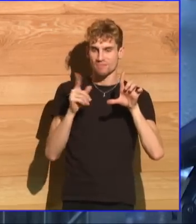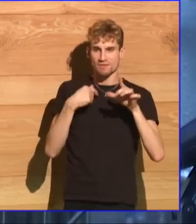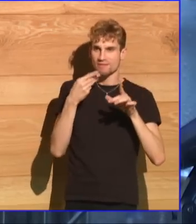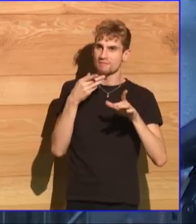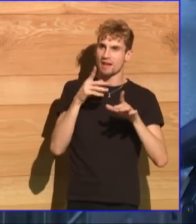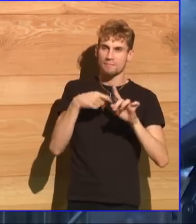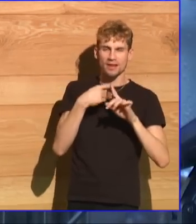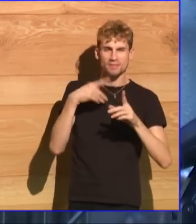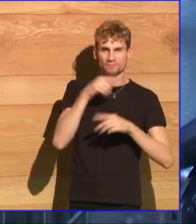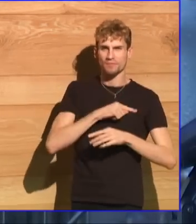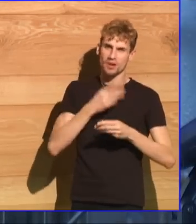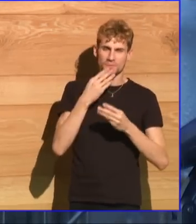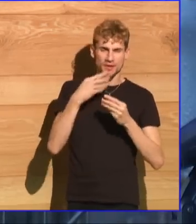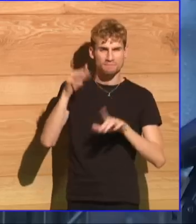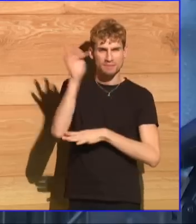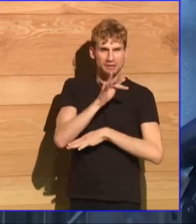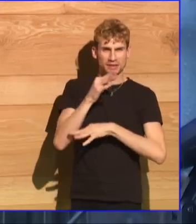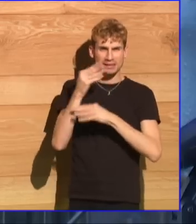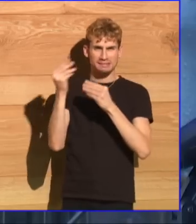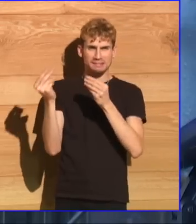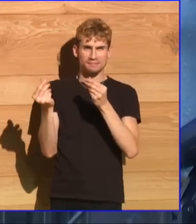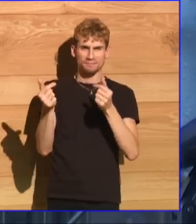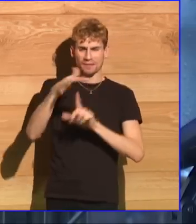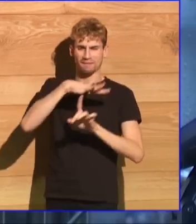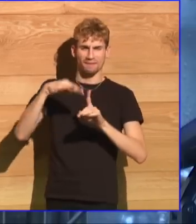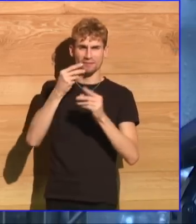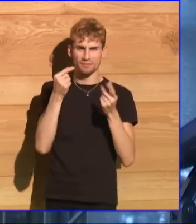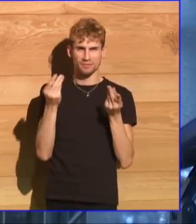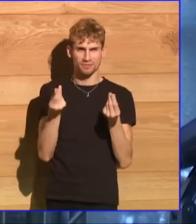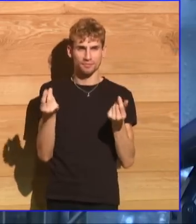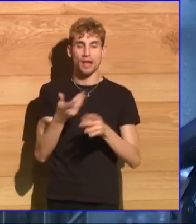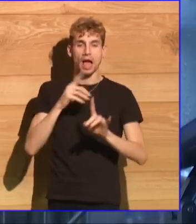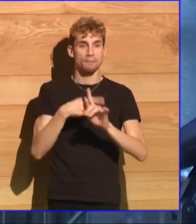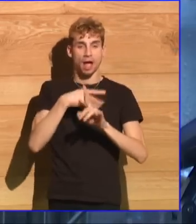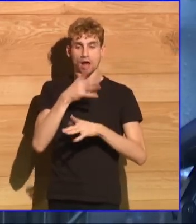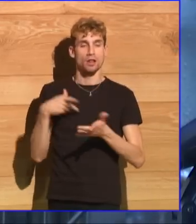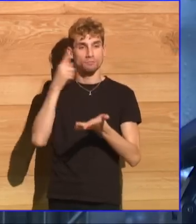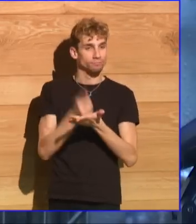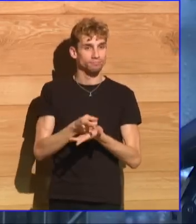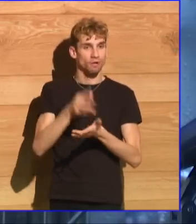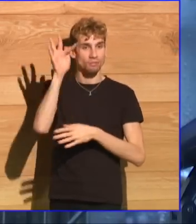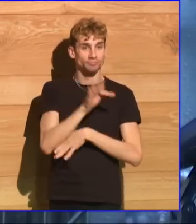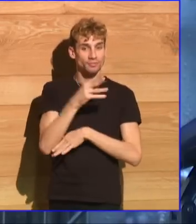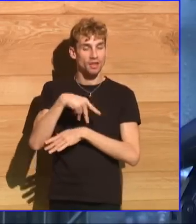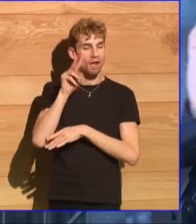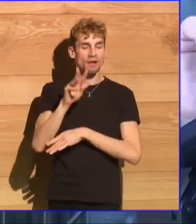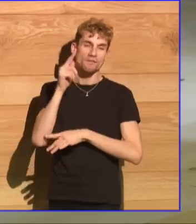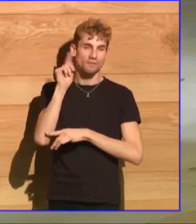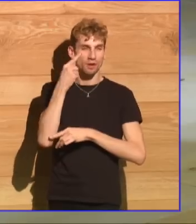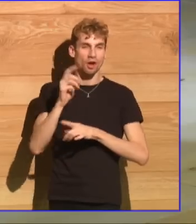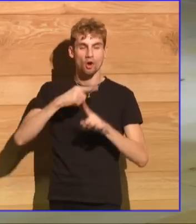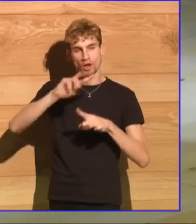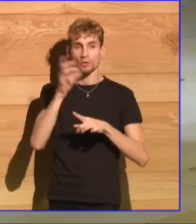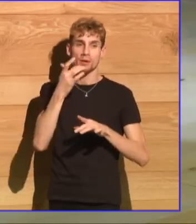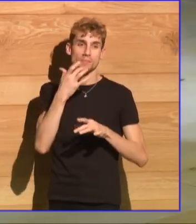faltase aire. Y ahora al verla otra vez ya me he fijado en otras cosas. Y cuando Campanilla crece no está muy bien hecho. No, pero no porque esté bien